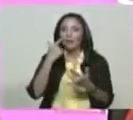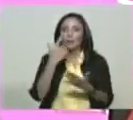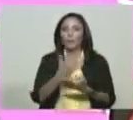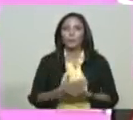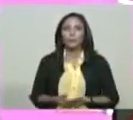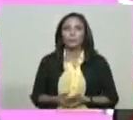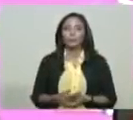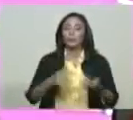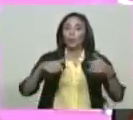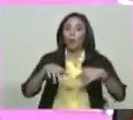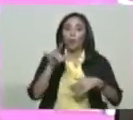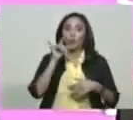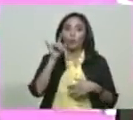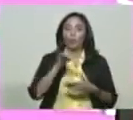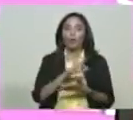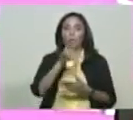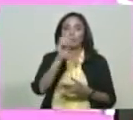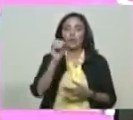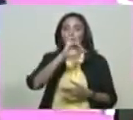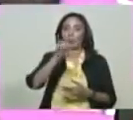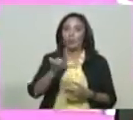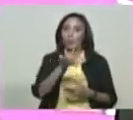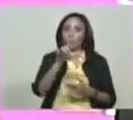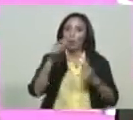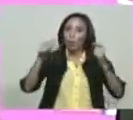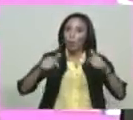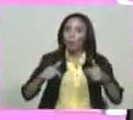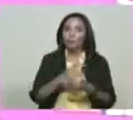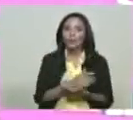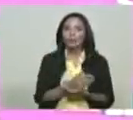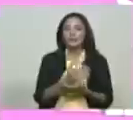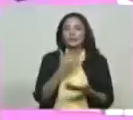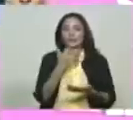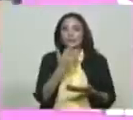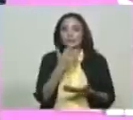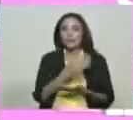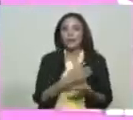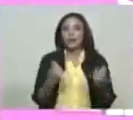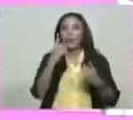este lunes 30 de julio, casi